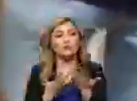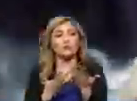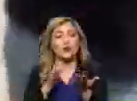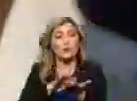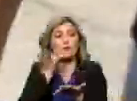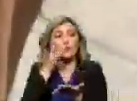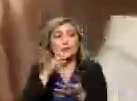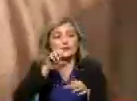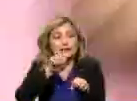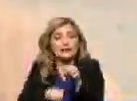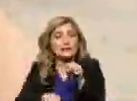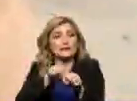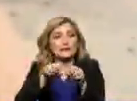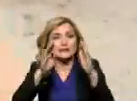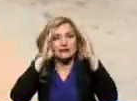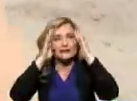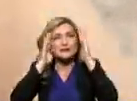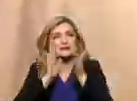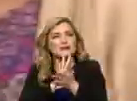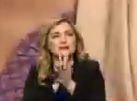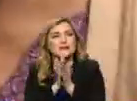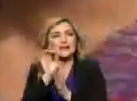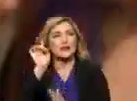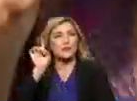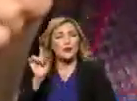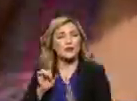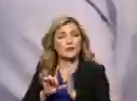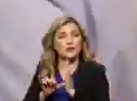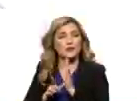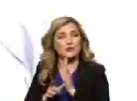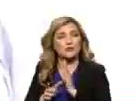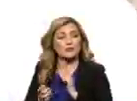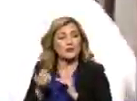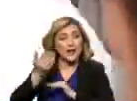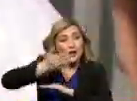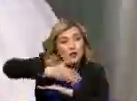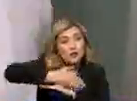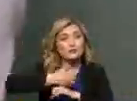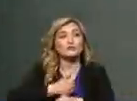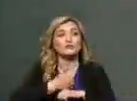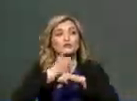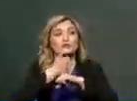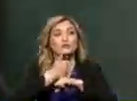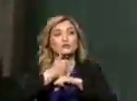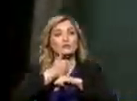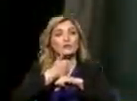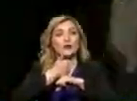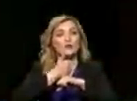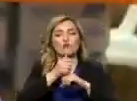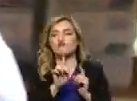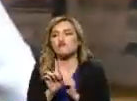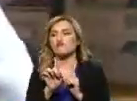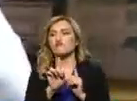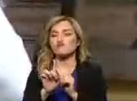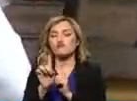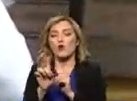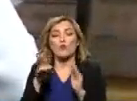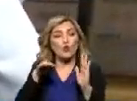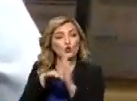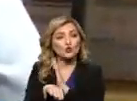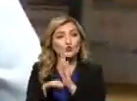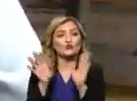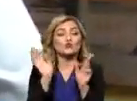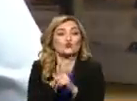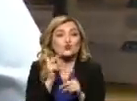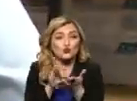Está dañado, no me entiendo. Esto ocurrió apenas minutos después que las autoridades recorrieran las bodegas de insumos y medicinas del